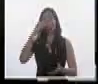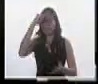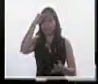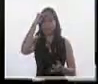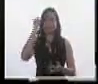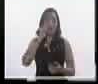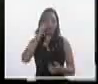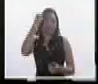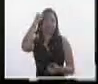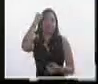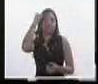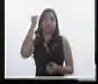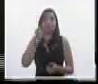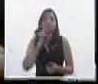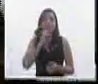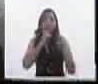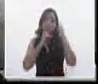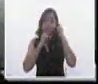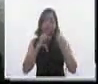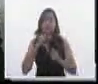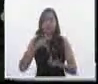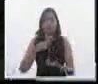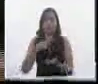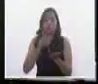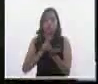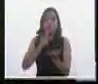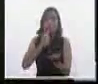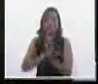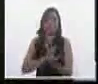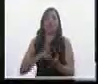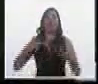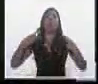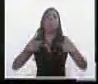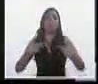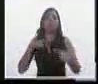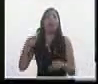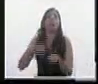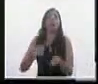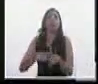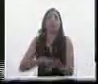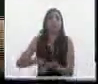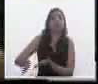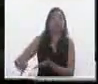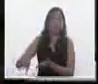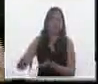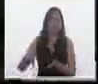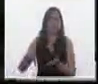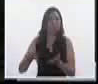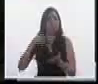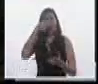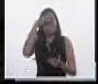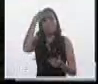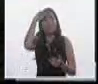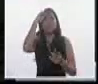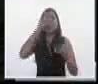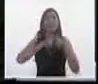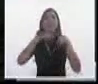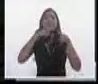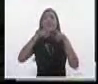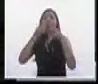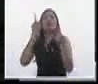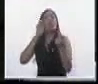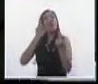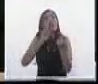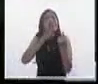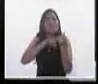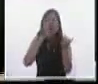dominante inmediatamente nos dice personas con discapacidad son personas enfermas pensamos esa diversidad humana tan rica y